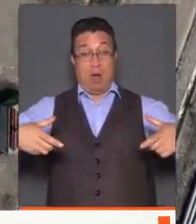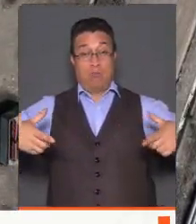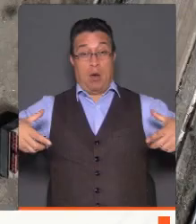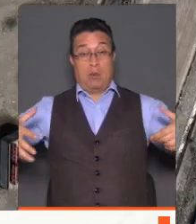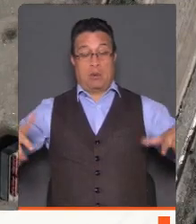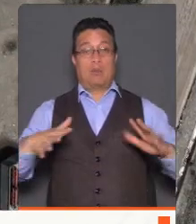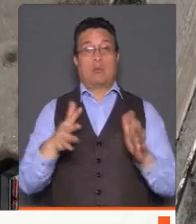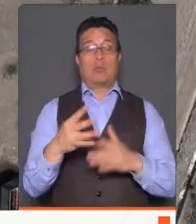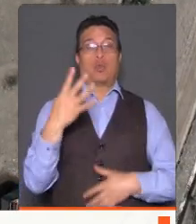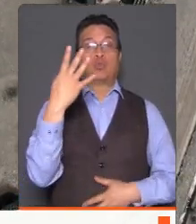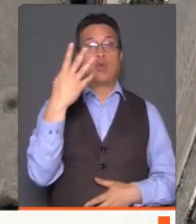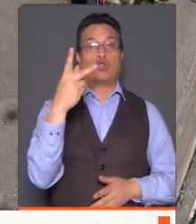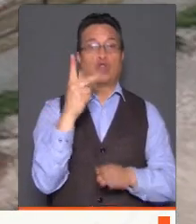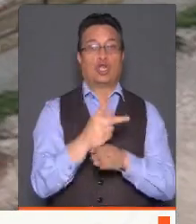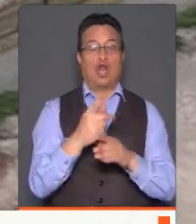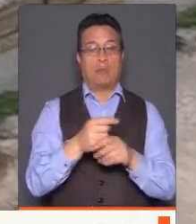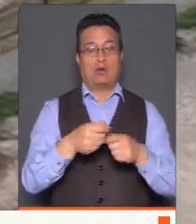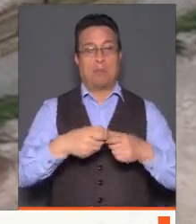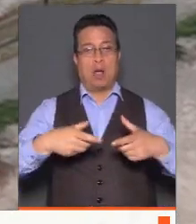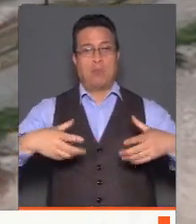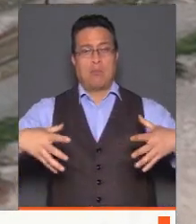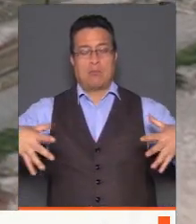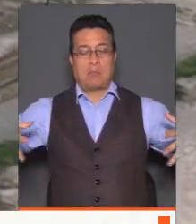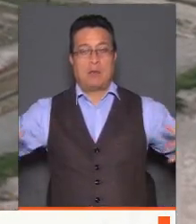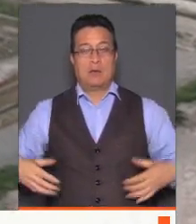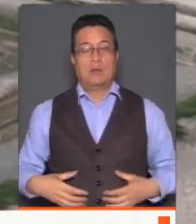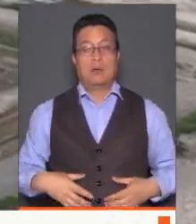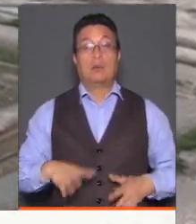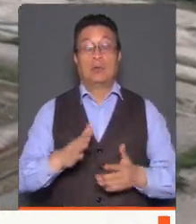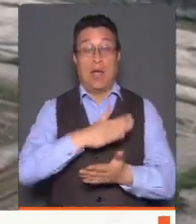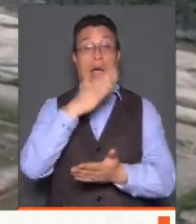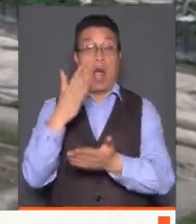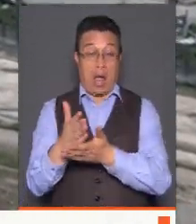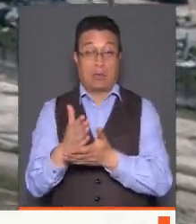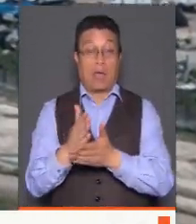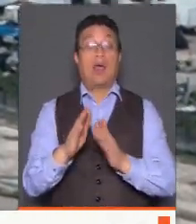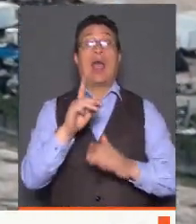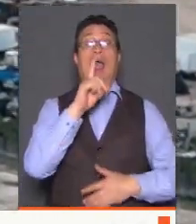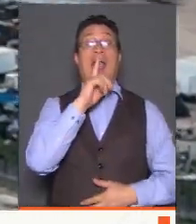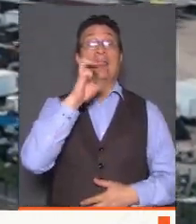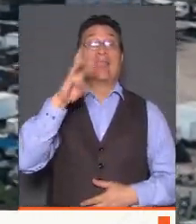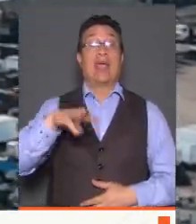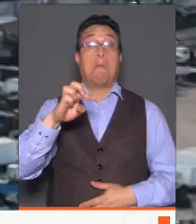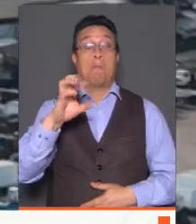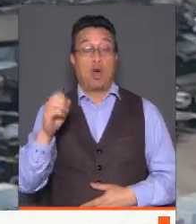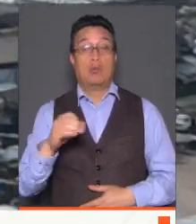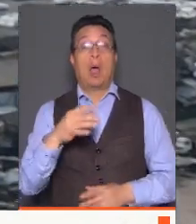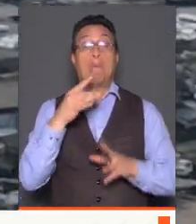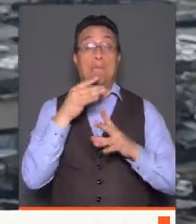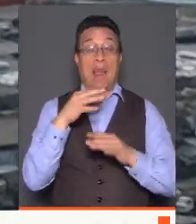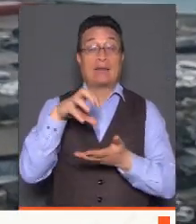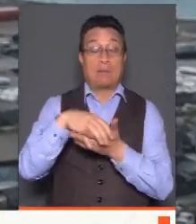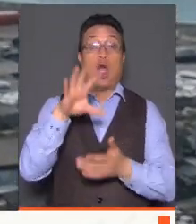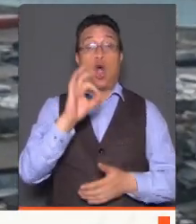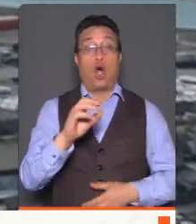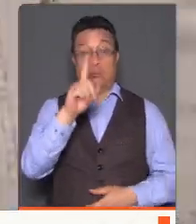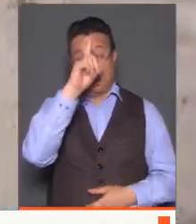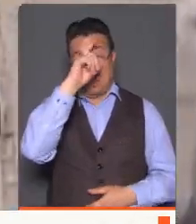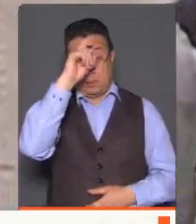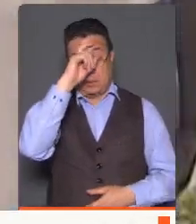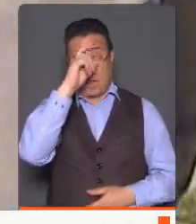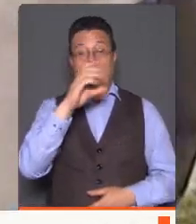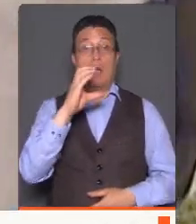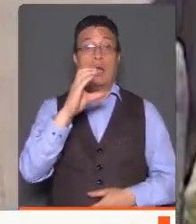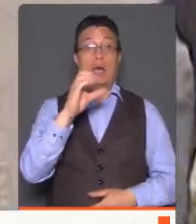casi 4 kilómetros. Es decir, hasta el templo votivo, la plaza de armas o el hospital El Carmen de Maipú.